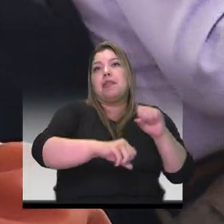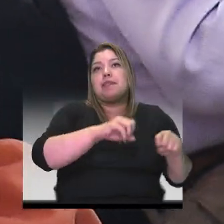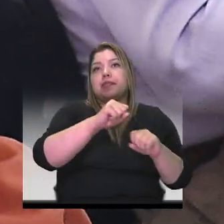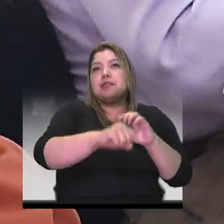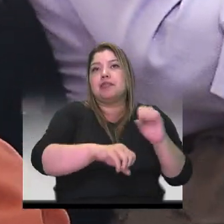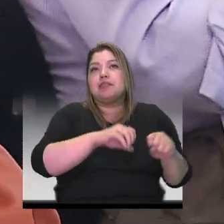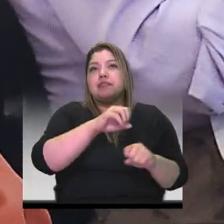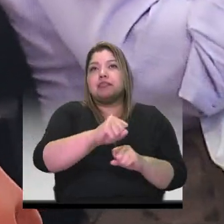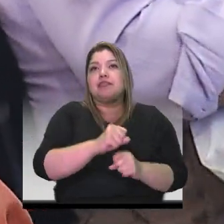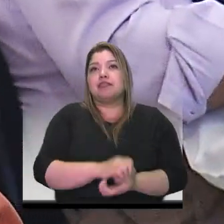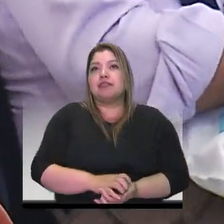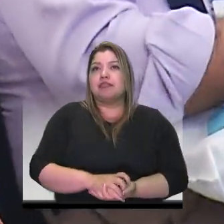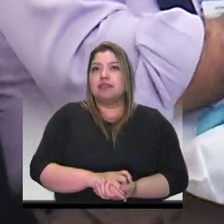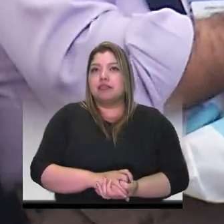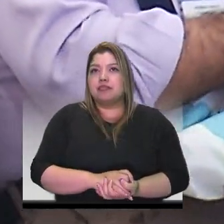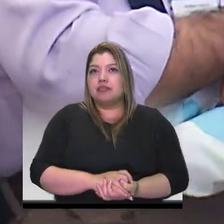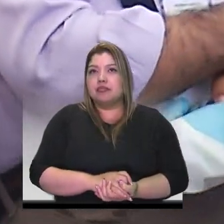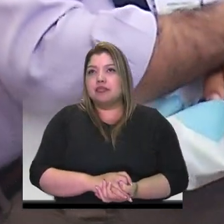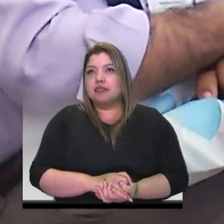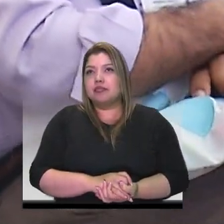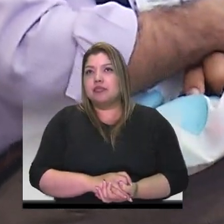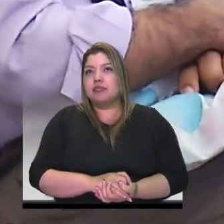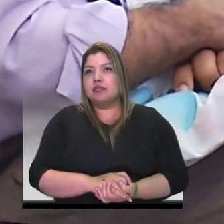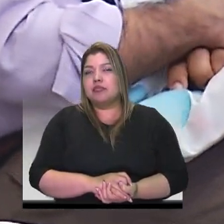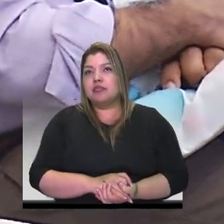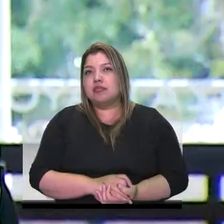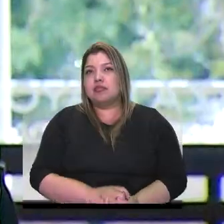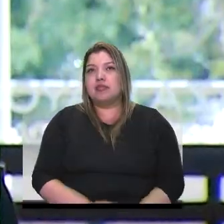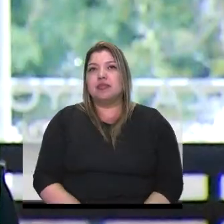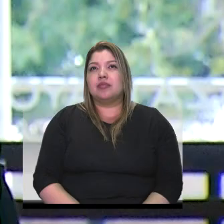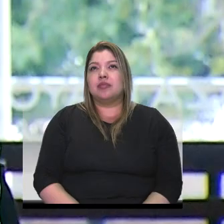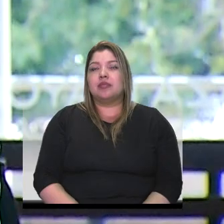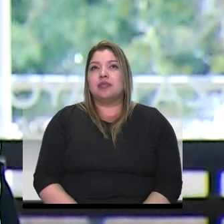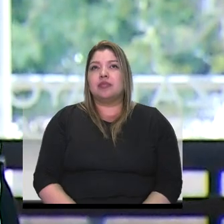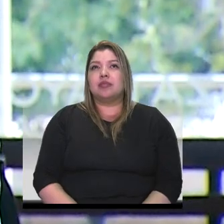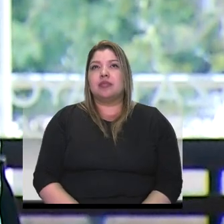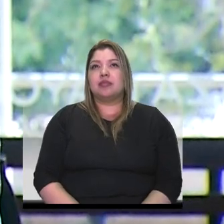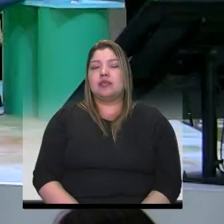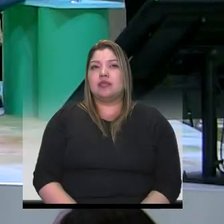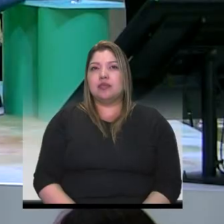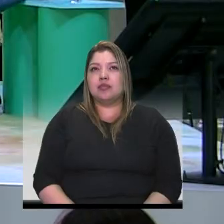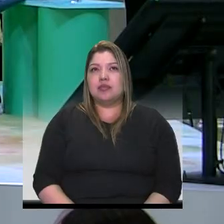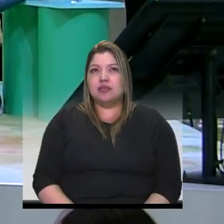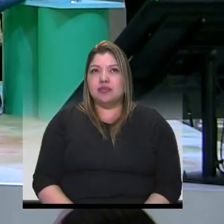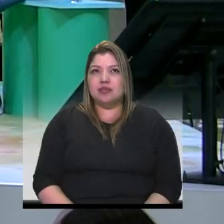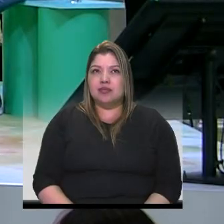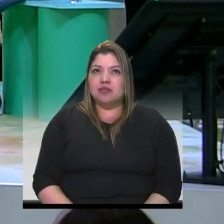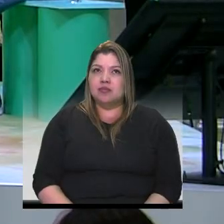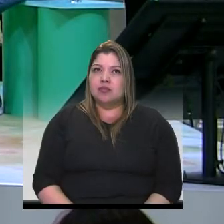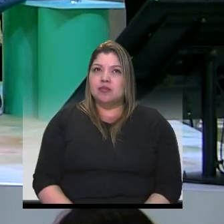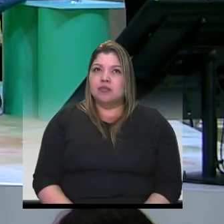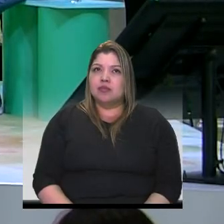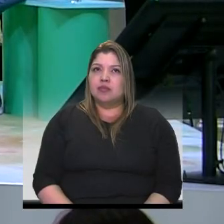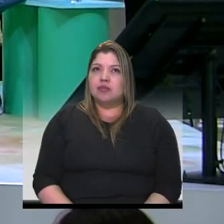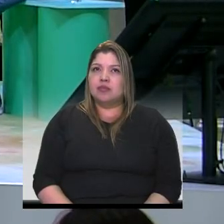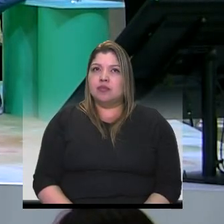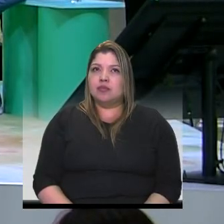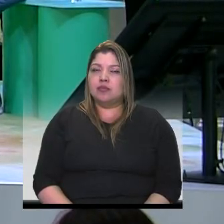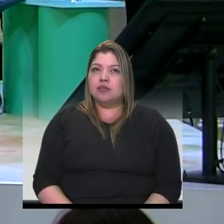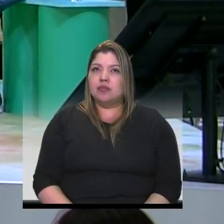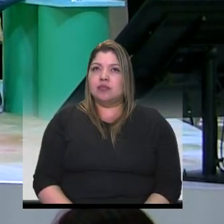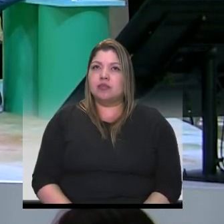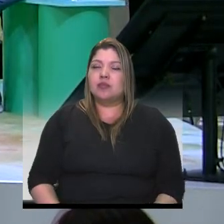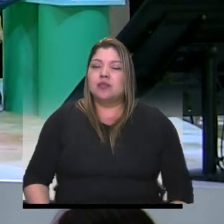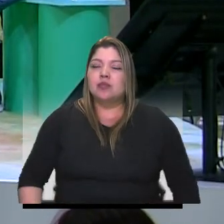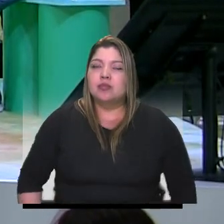rompimientos, nos harán adaptarnos a otras realidades. Sí, yo creo que solo una